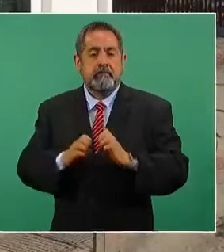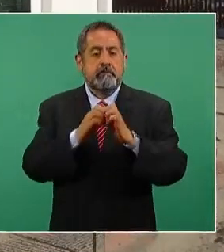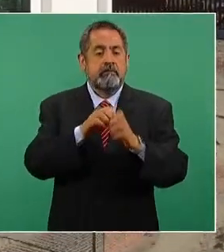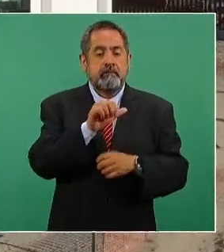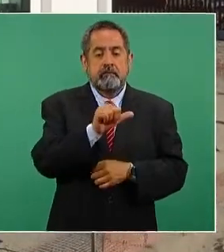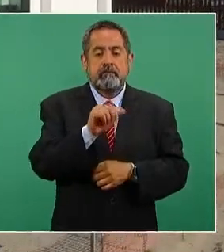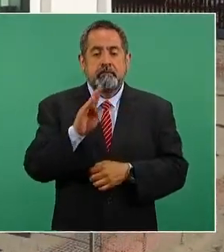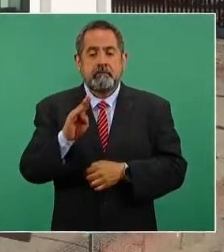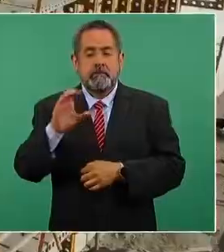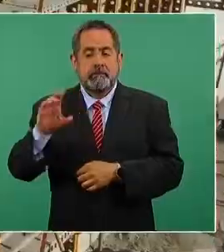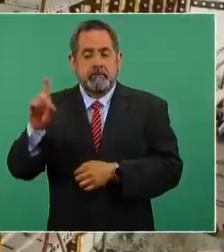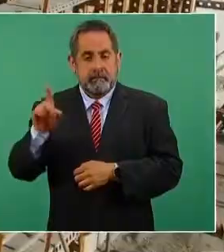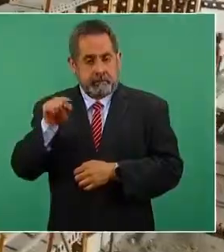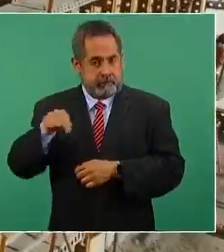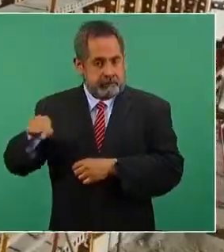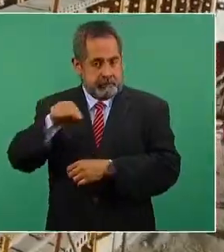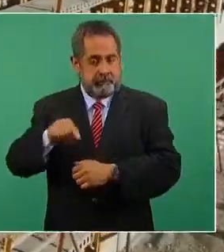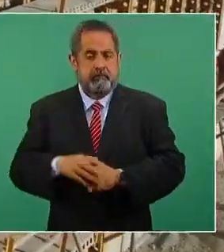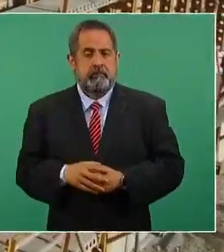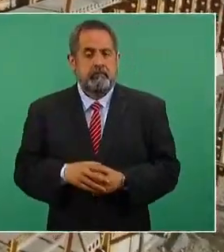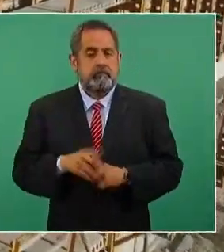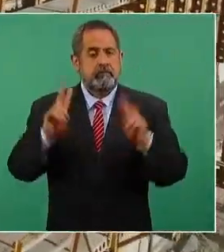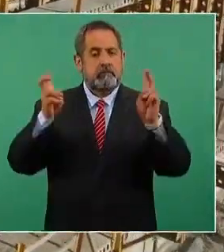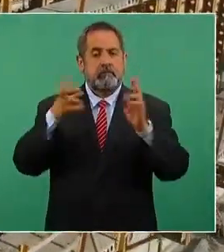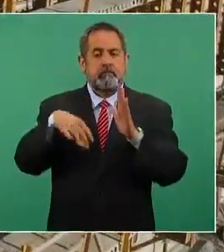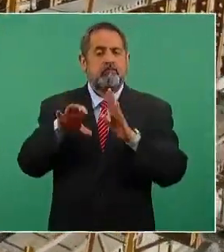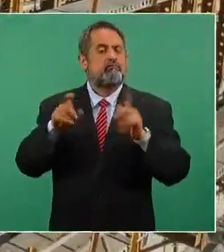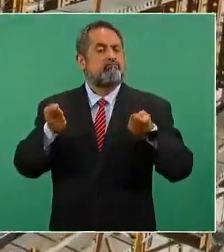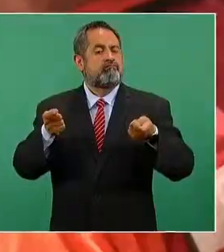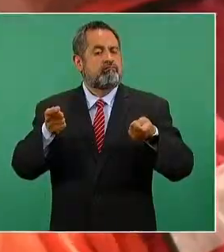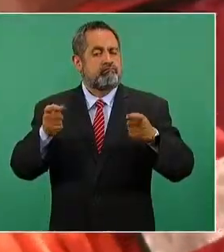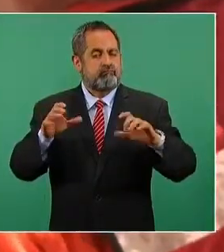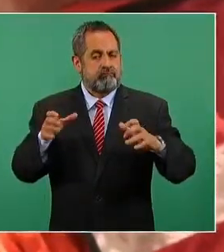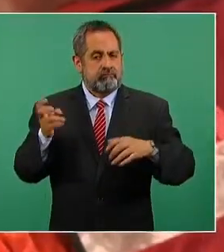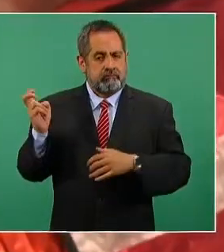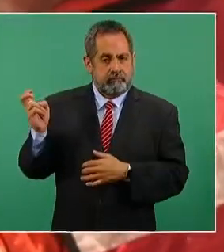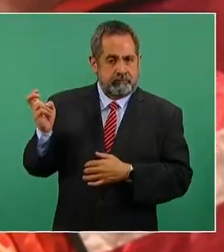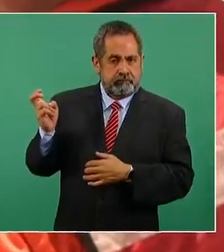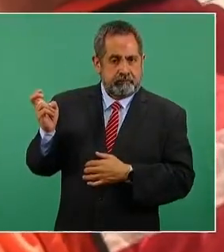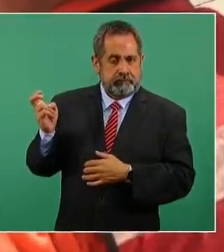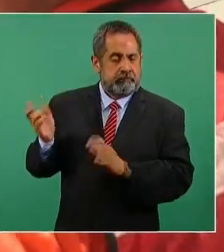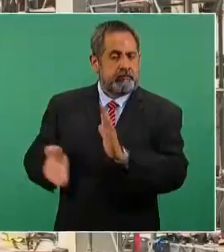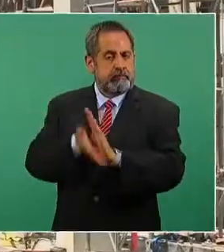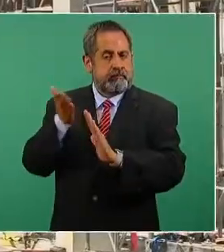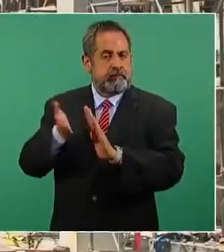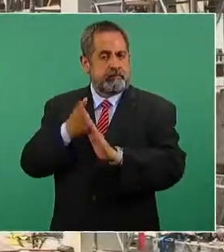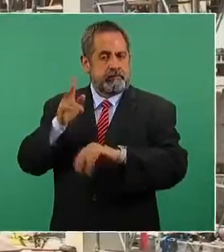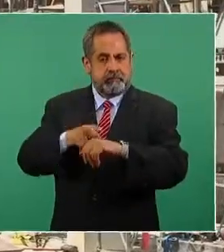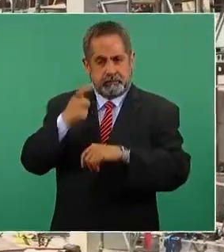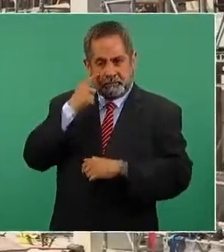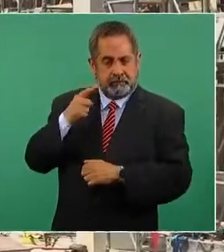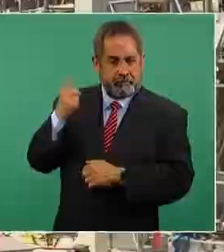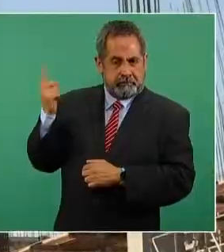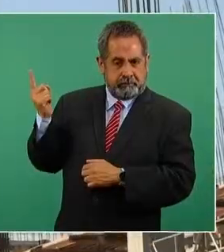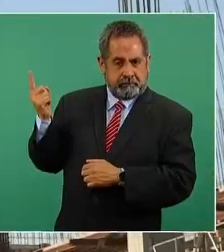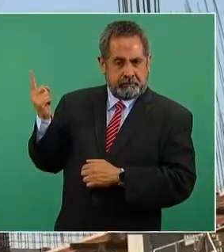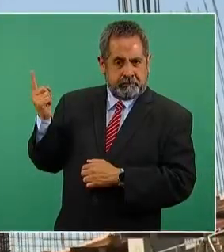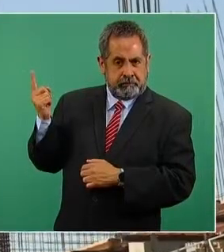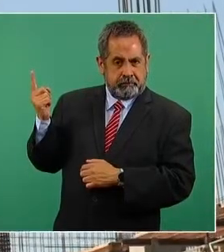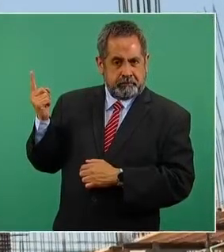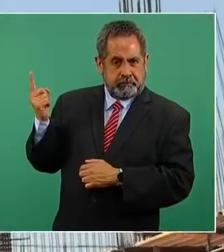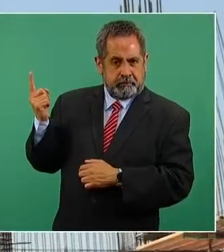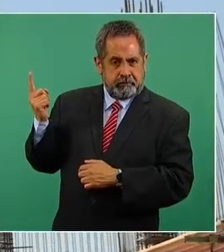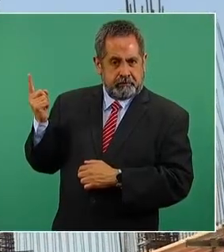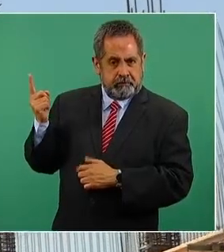B, C y D. En el cuarto de control, se lleva a cabo la colocación de siembra en losa, fondeo y armado de traves en los módulos